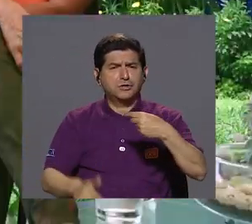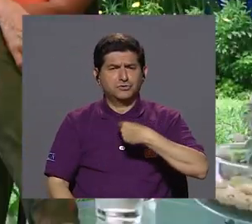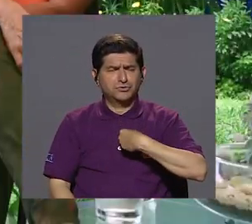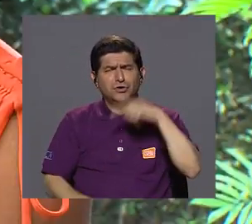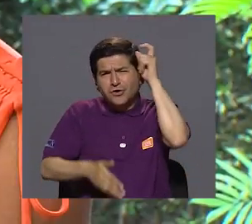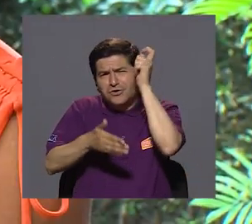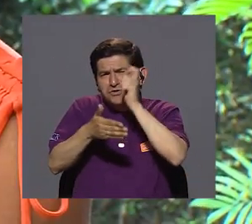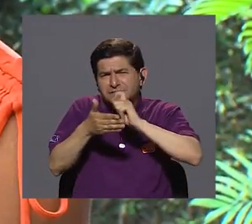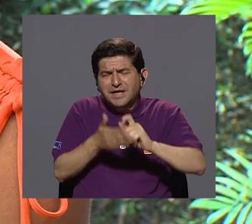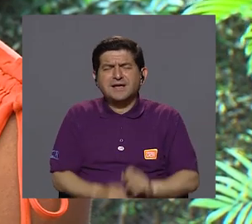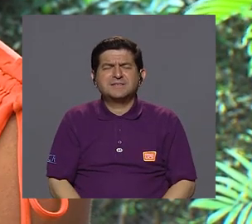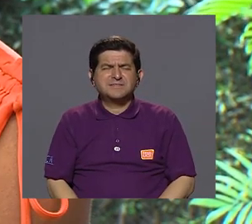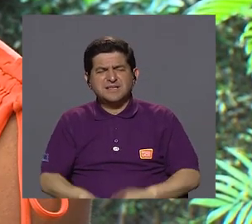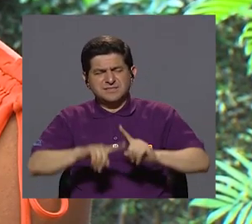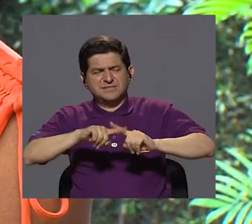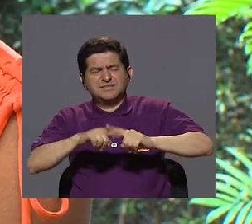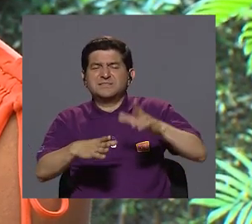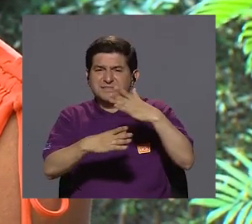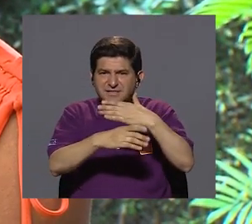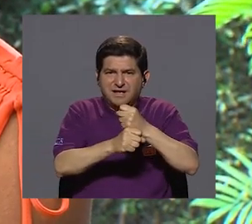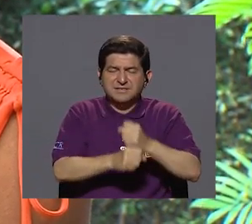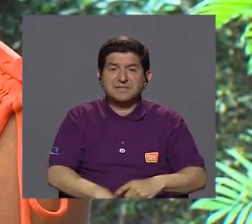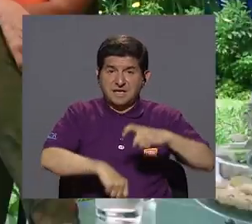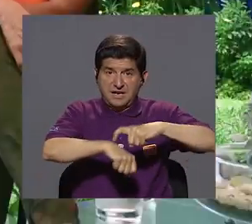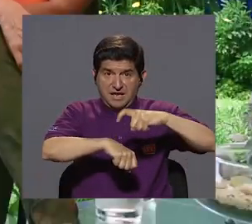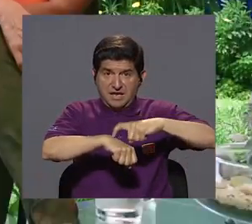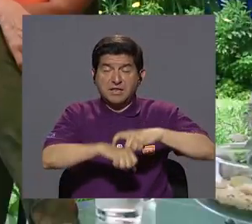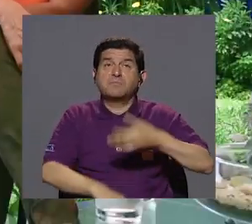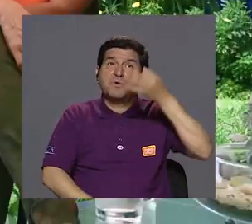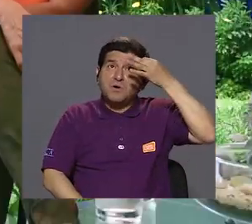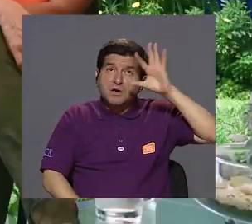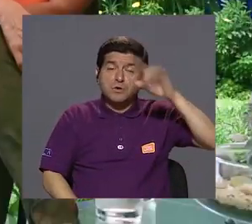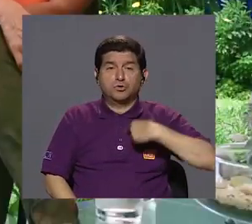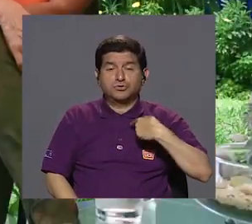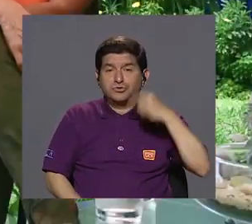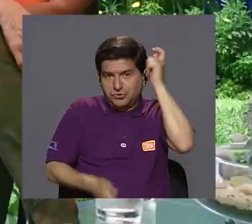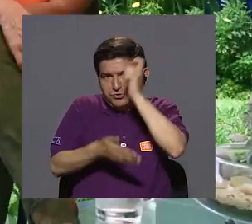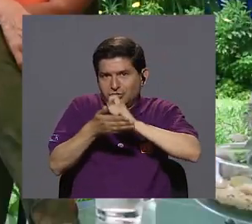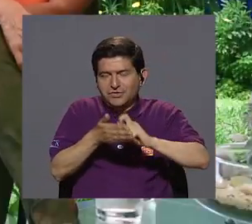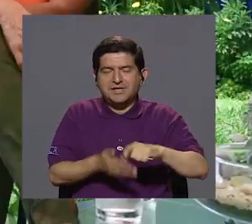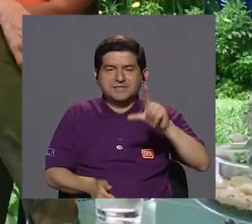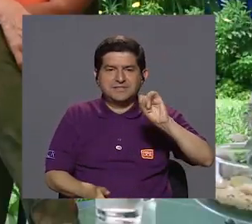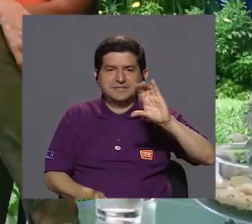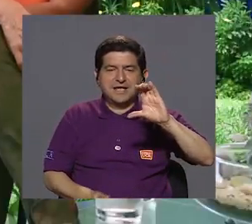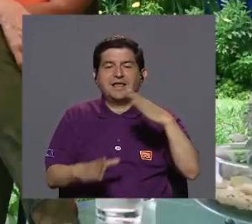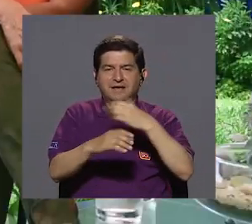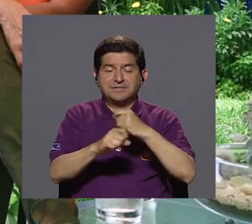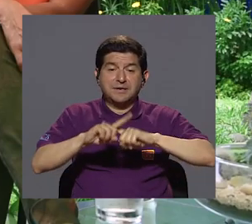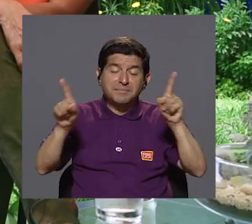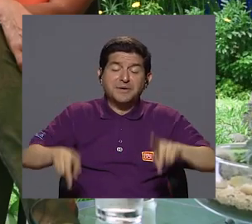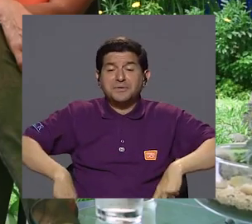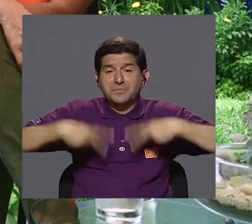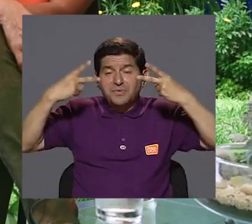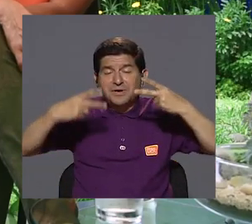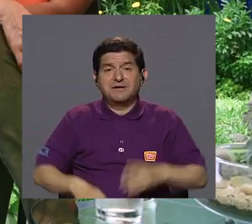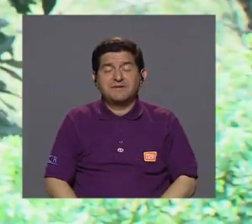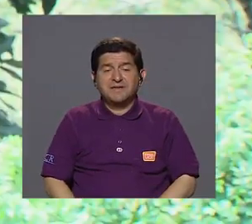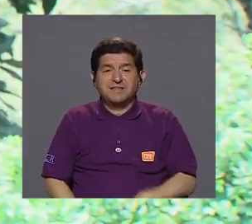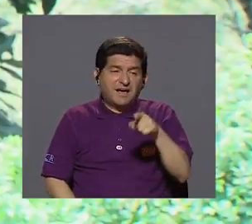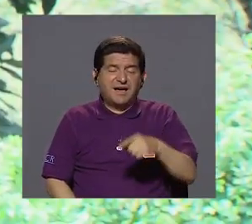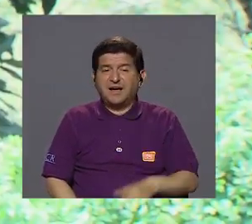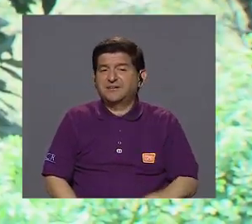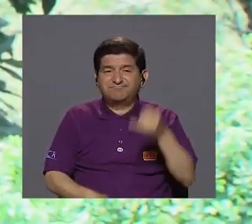llega porque tuve una tesis pendiente de realizar, ¿verdad? En la época en la que se supone que tuve que haber hecho una tesis de licenciatura y por cosas de la